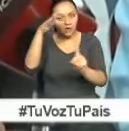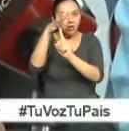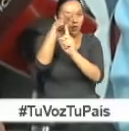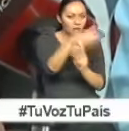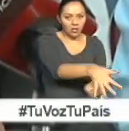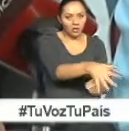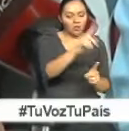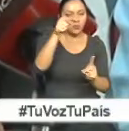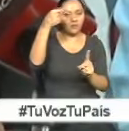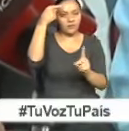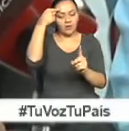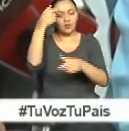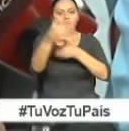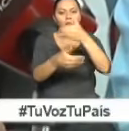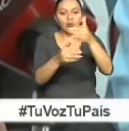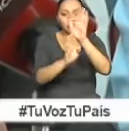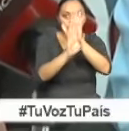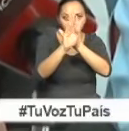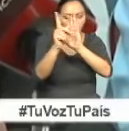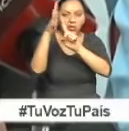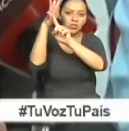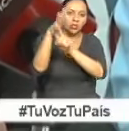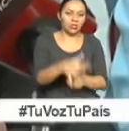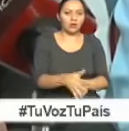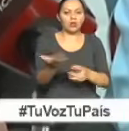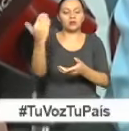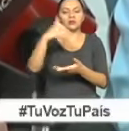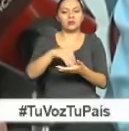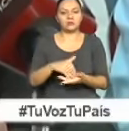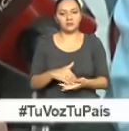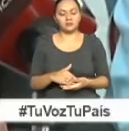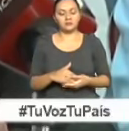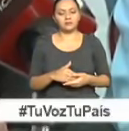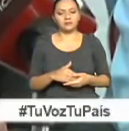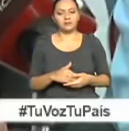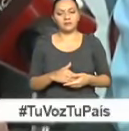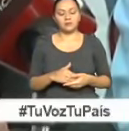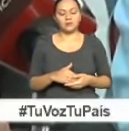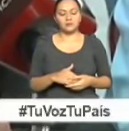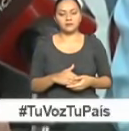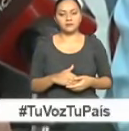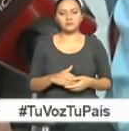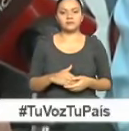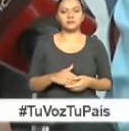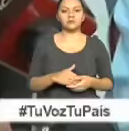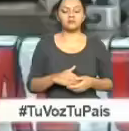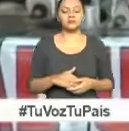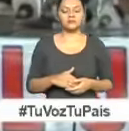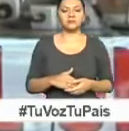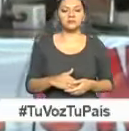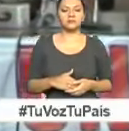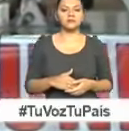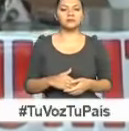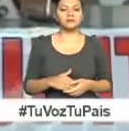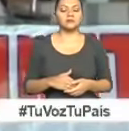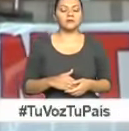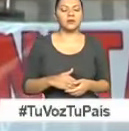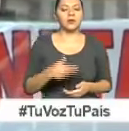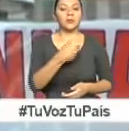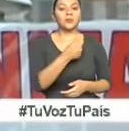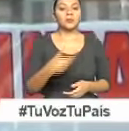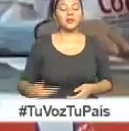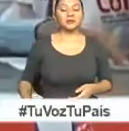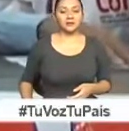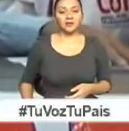continuar con el proceso de desestabilización y deslegitimación al gobierno de la Revolución Ciudadana. El presidente